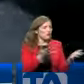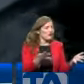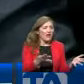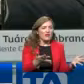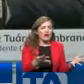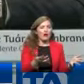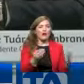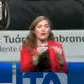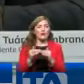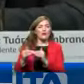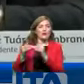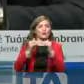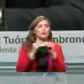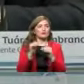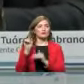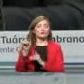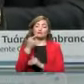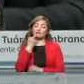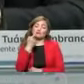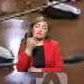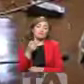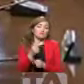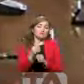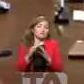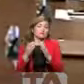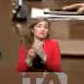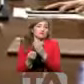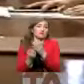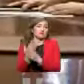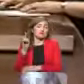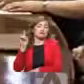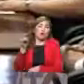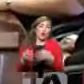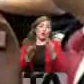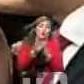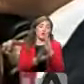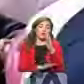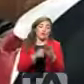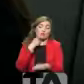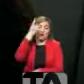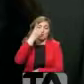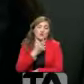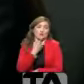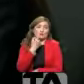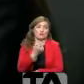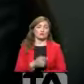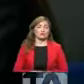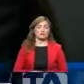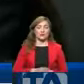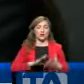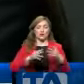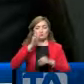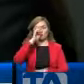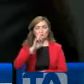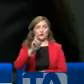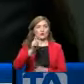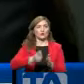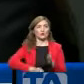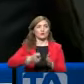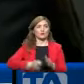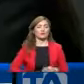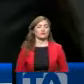de democracia. Sin embargo, ellos insisten en hacerlo pese a la sentencia de la Corte Constitucional. Respetar las resoluciones de los